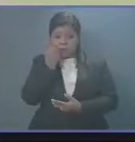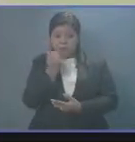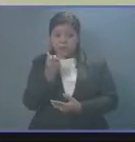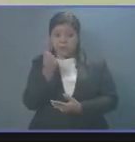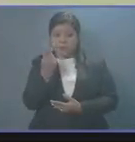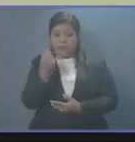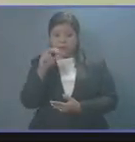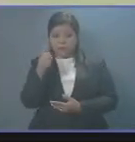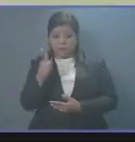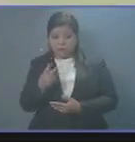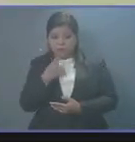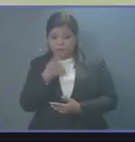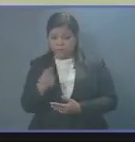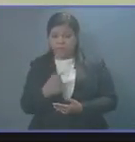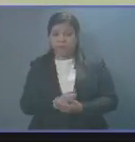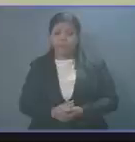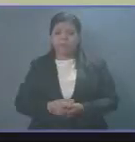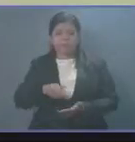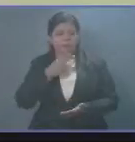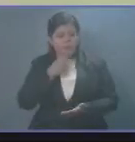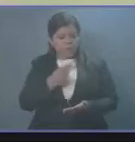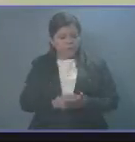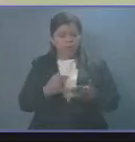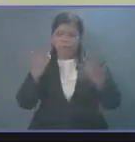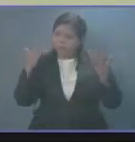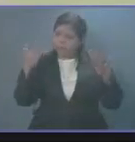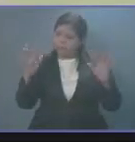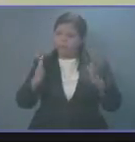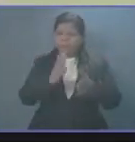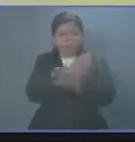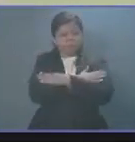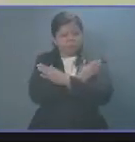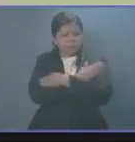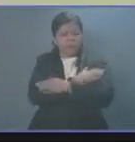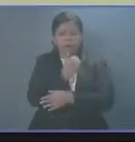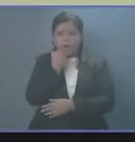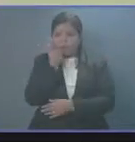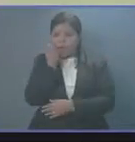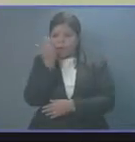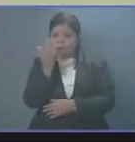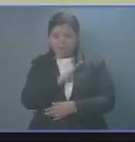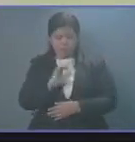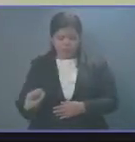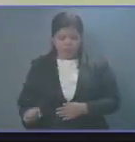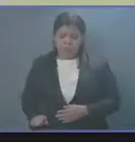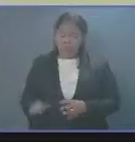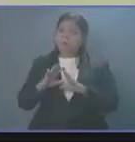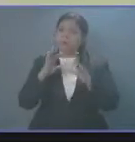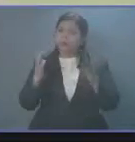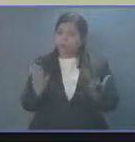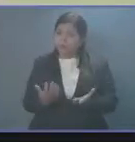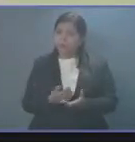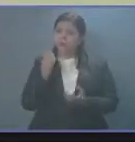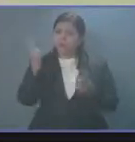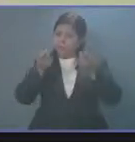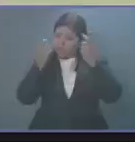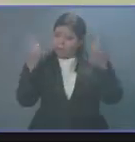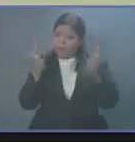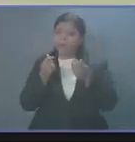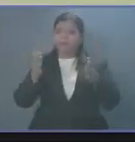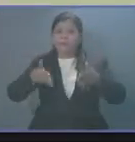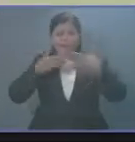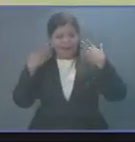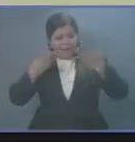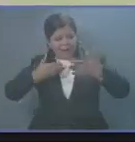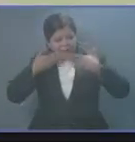expresa: primero, nuestro más sincero saludo y felicitación a la juventud de El Salvador y del mundo entero, que celebran su día con el entusiasmo y alegría